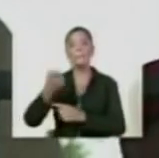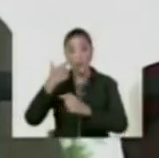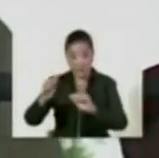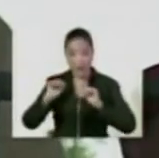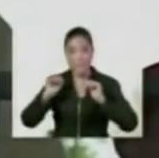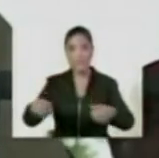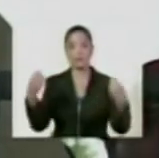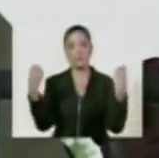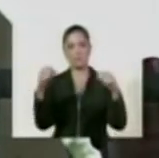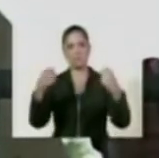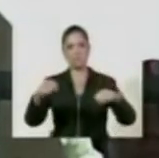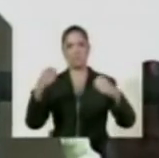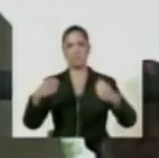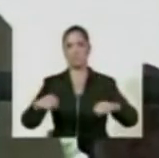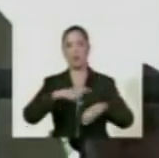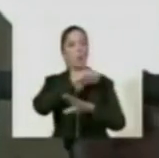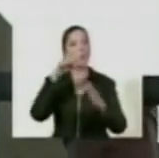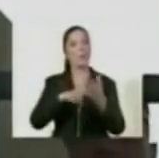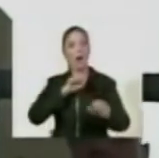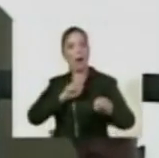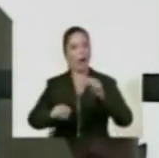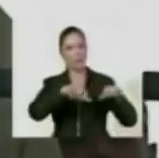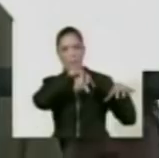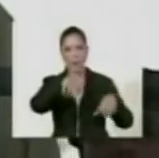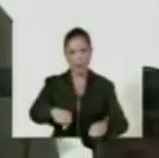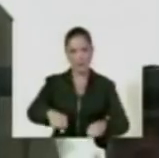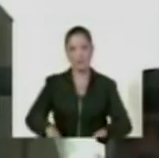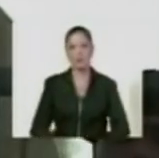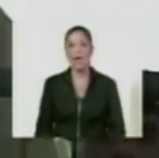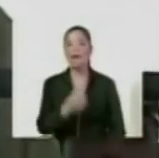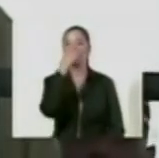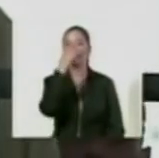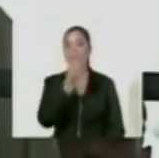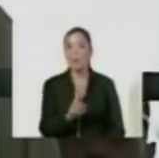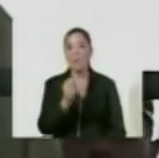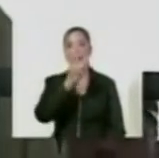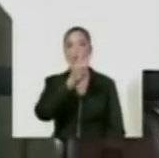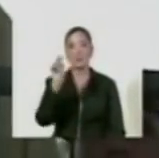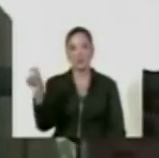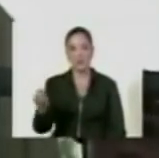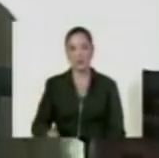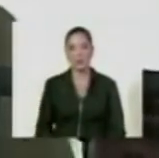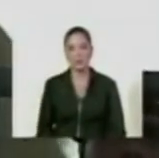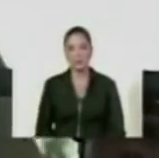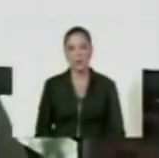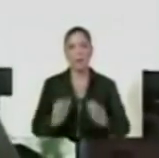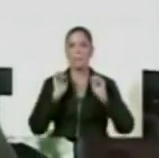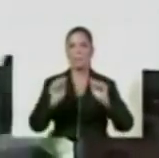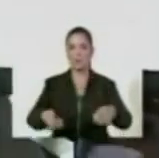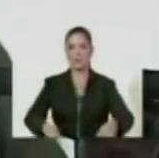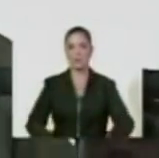al ejercicio de acción integral antiimperialista Zamora 200. Proceder.